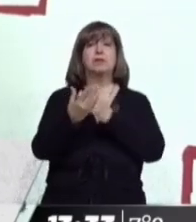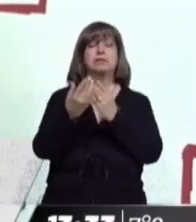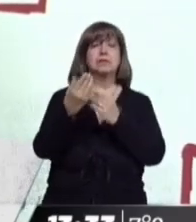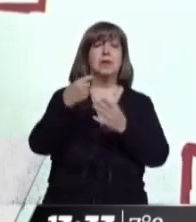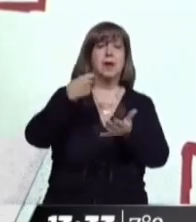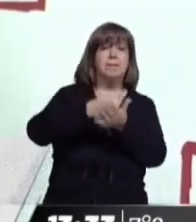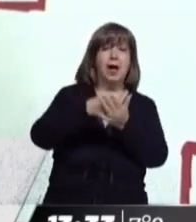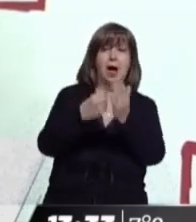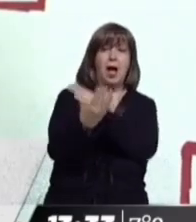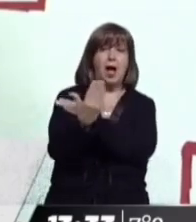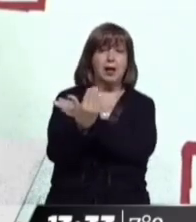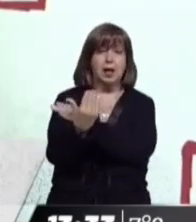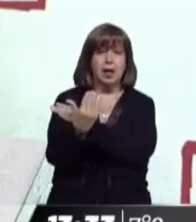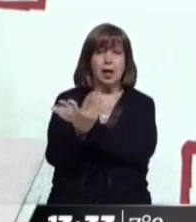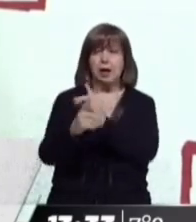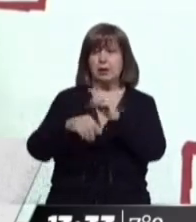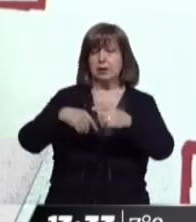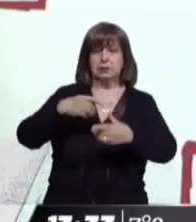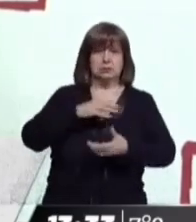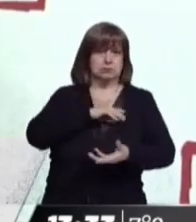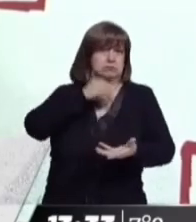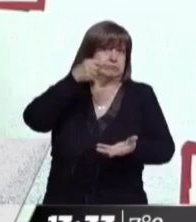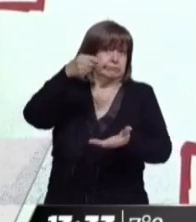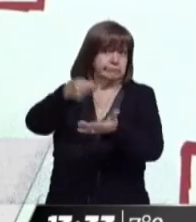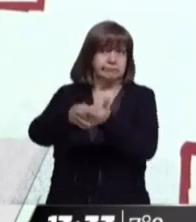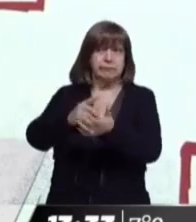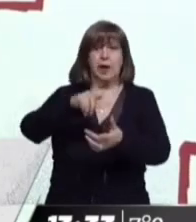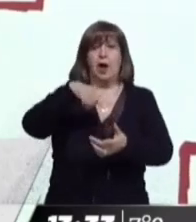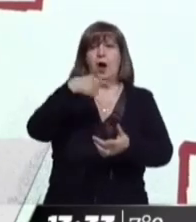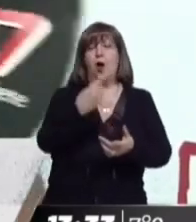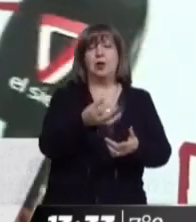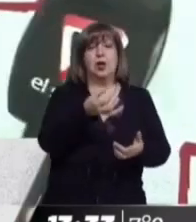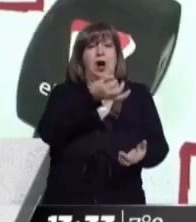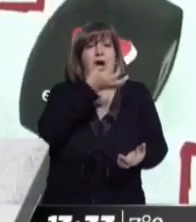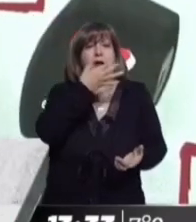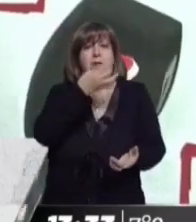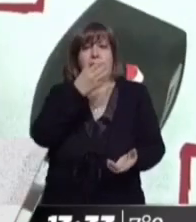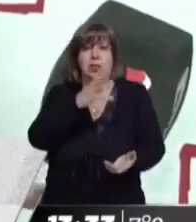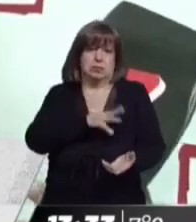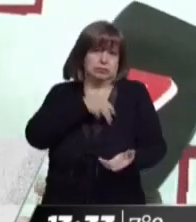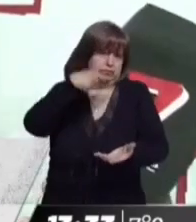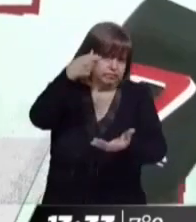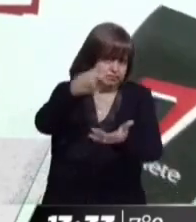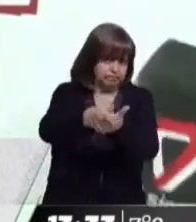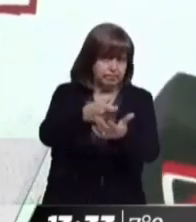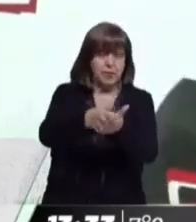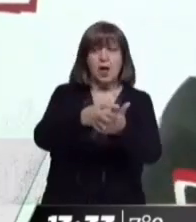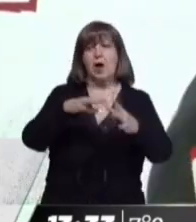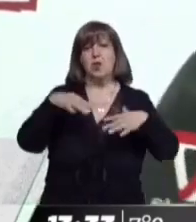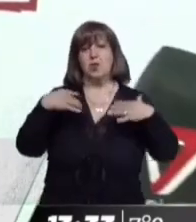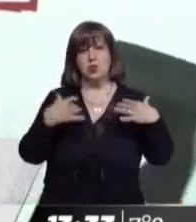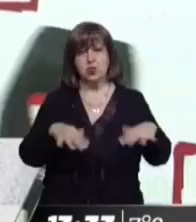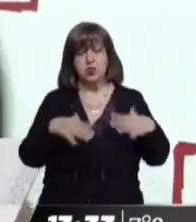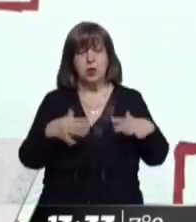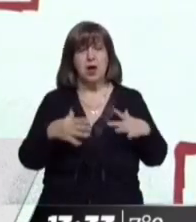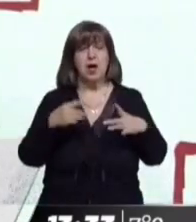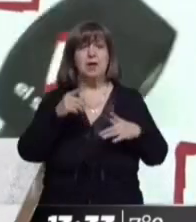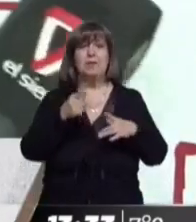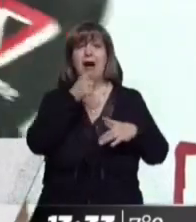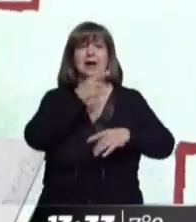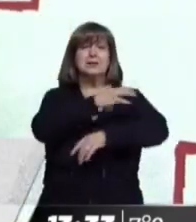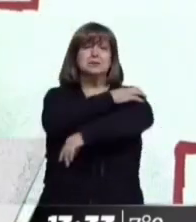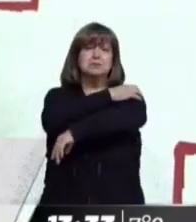eh demandan remedios eh esas personas y también son familias digamos no no es una persona sola sino vienen en